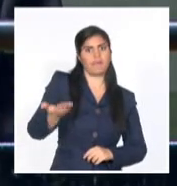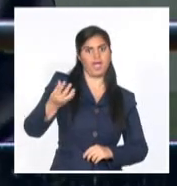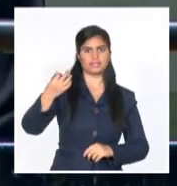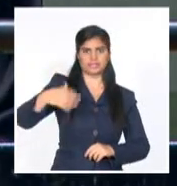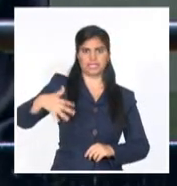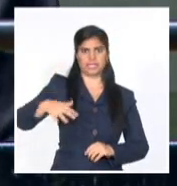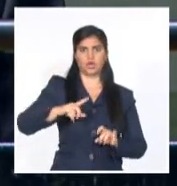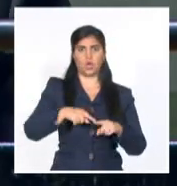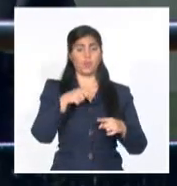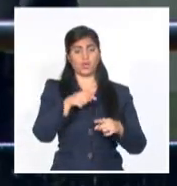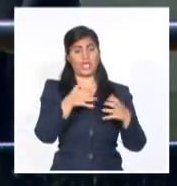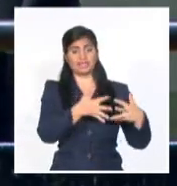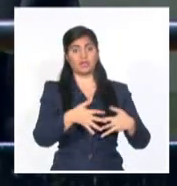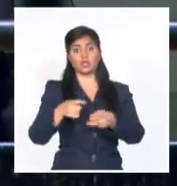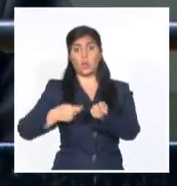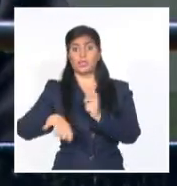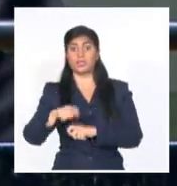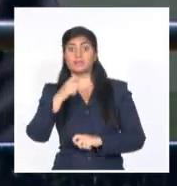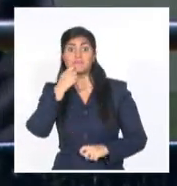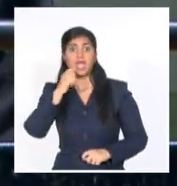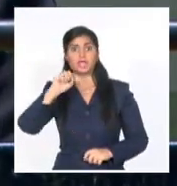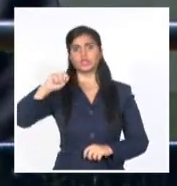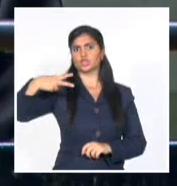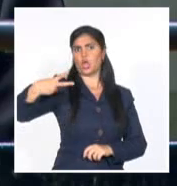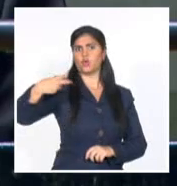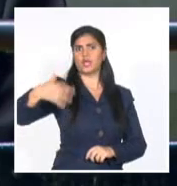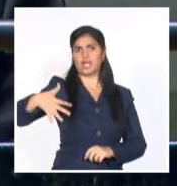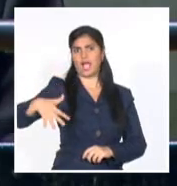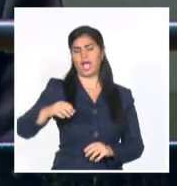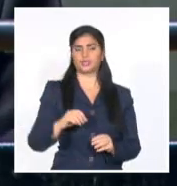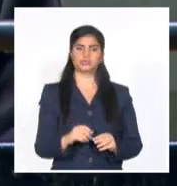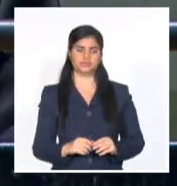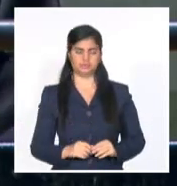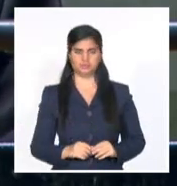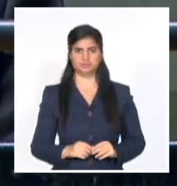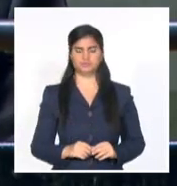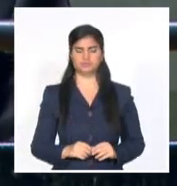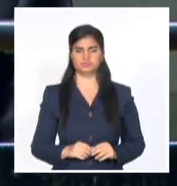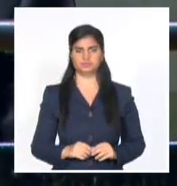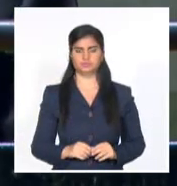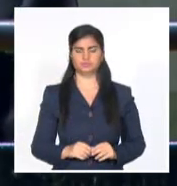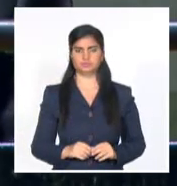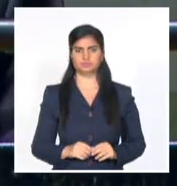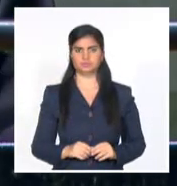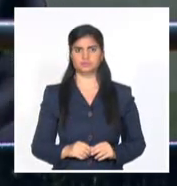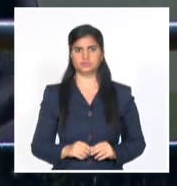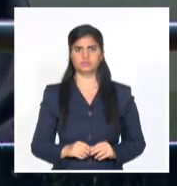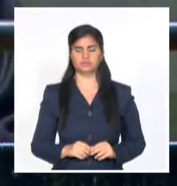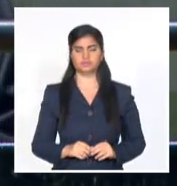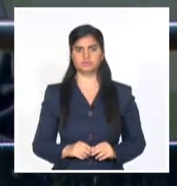eficacia, incluso para recién nacidos y niños enfermos.